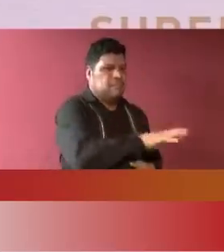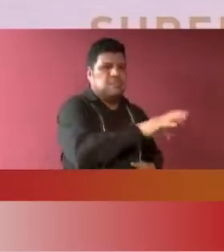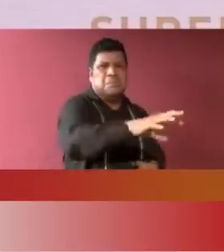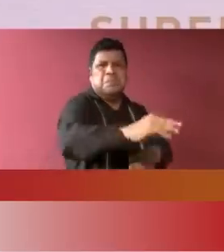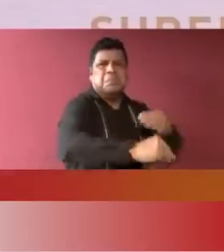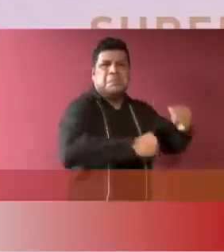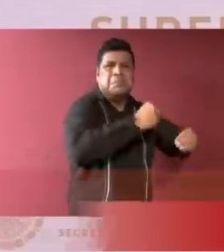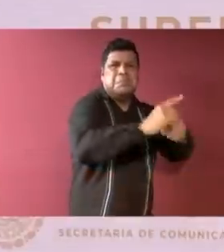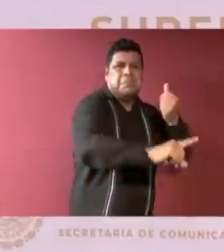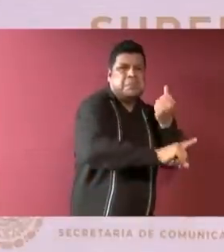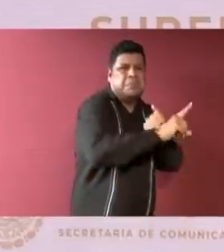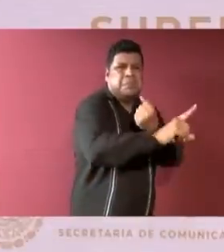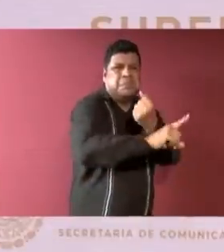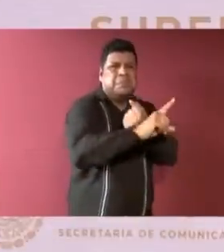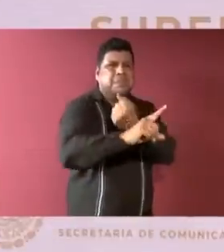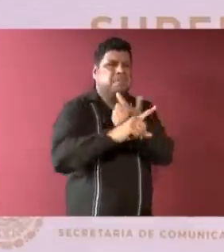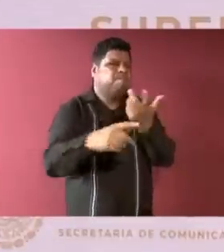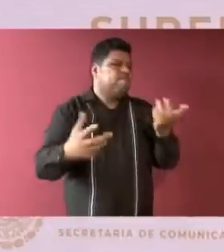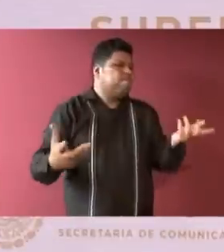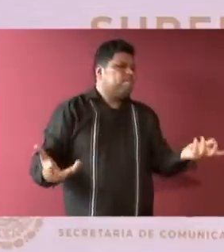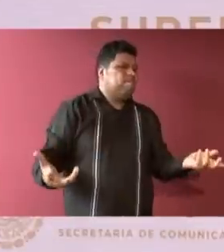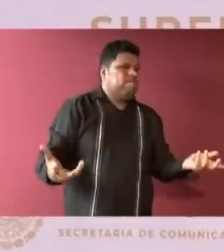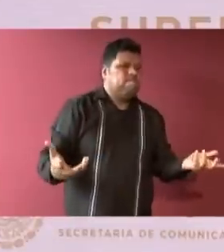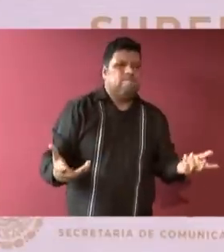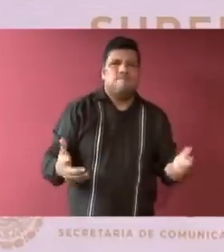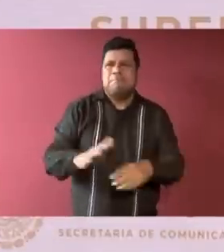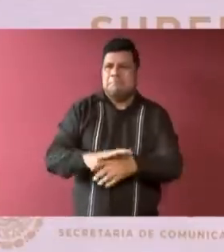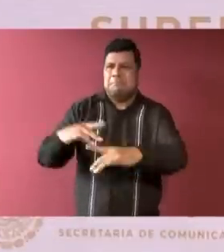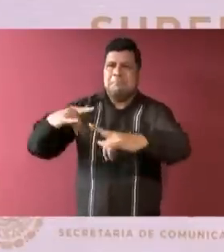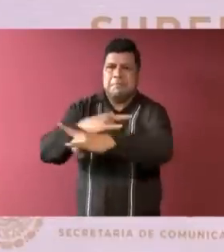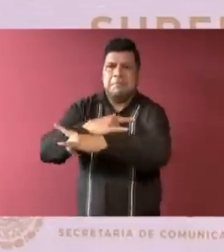todo el plan carretero